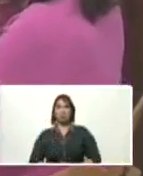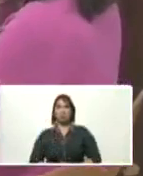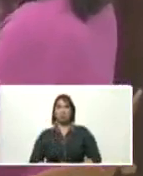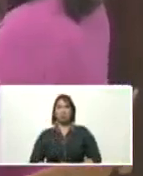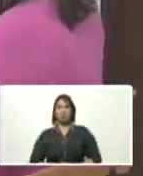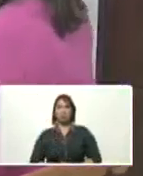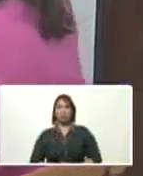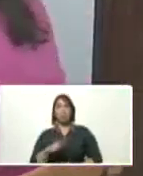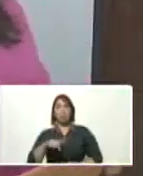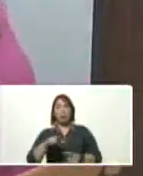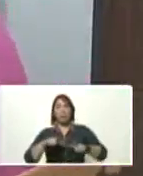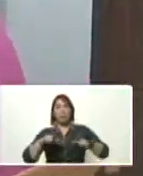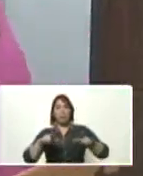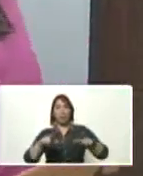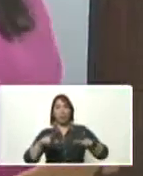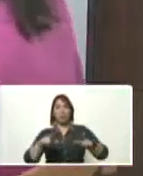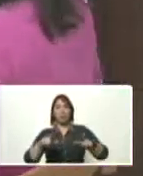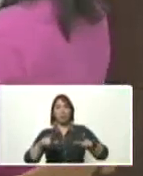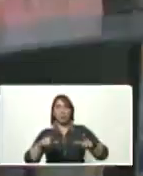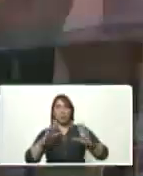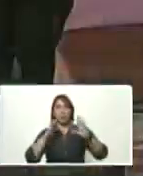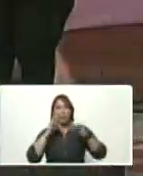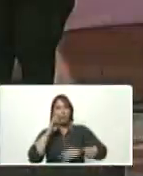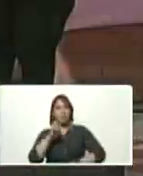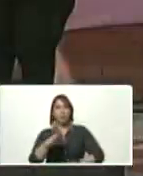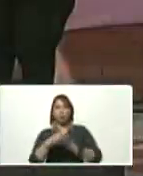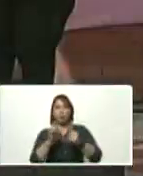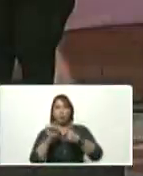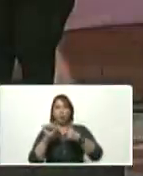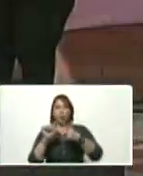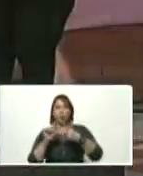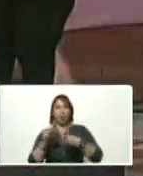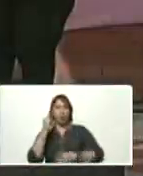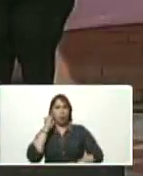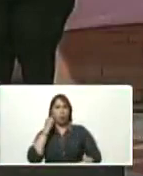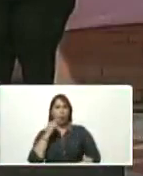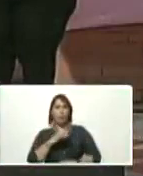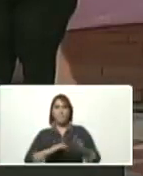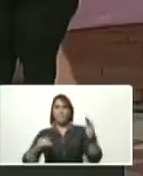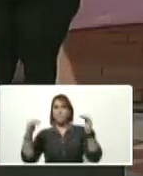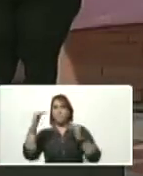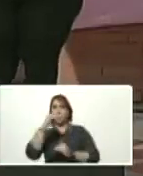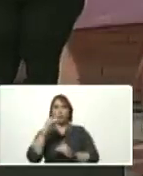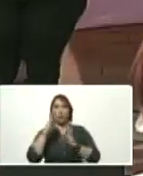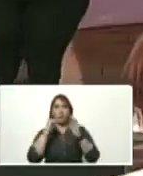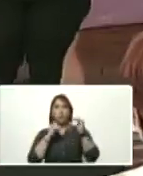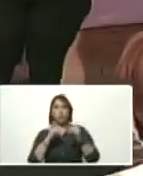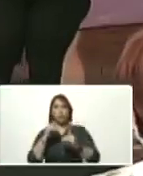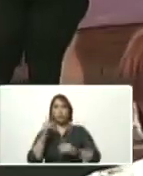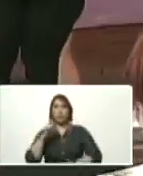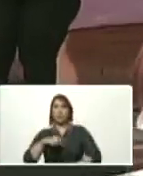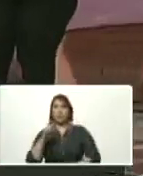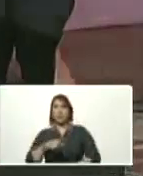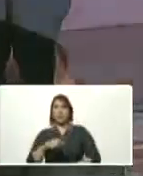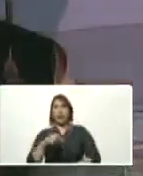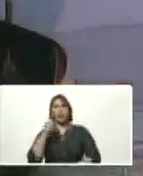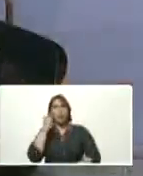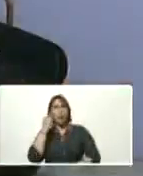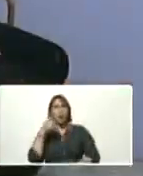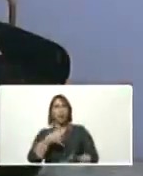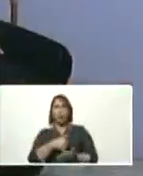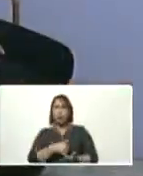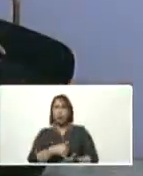En este espacio se están tratando todas esas áreas para darle a la mujer la máxima atención que requiere, a las mujeres más vulnerables, a las mujeres de